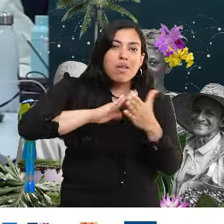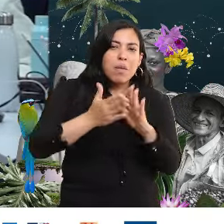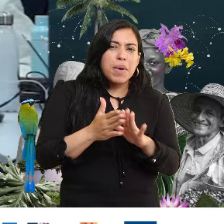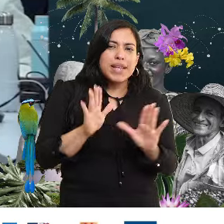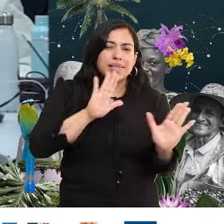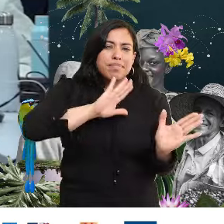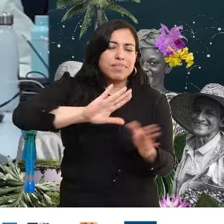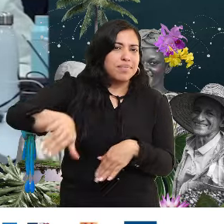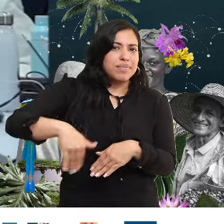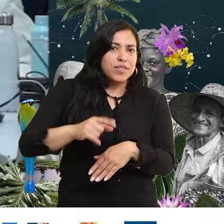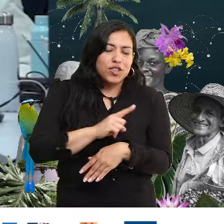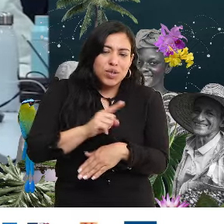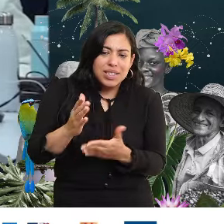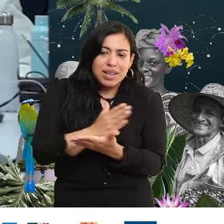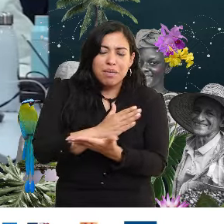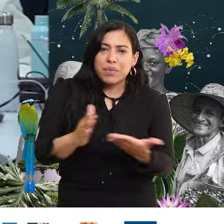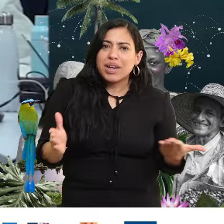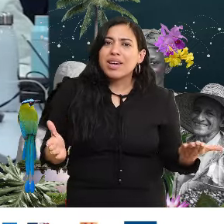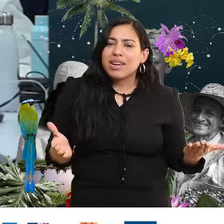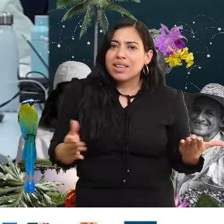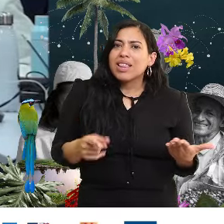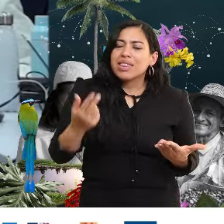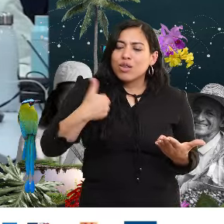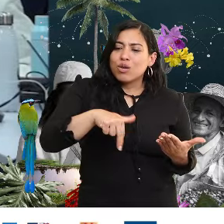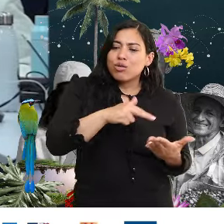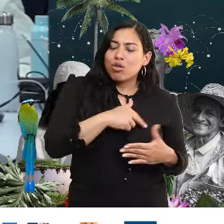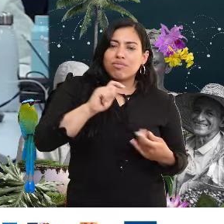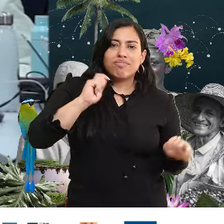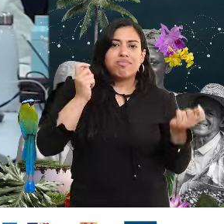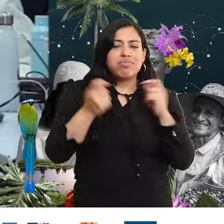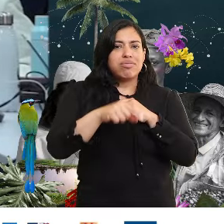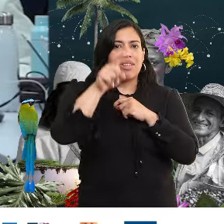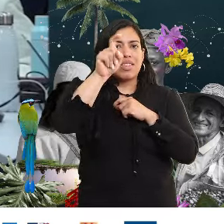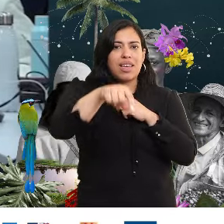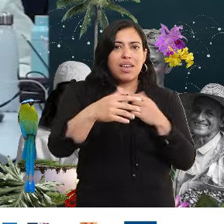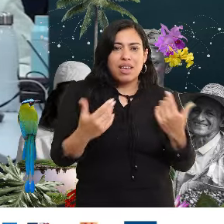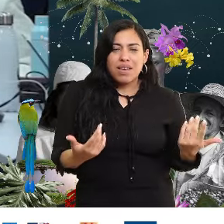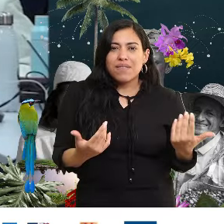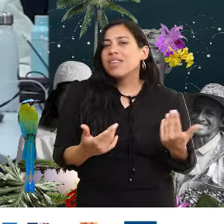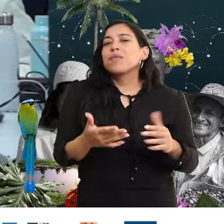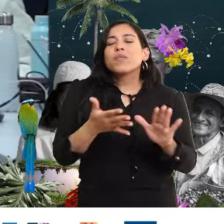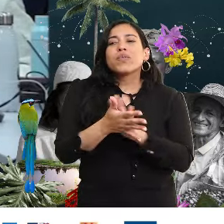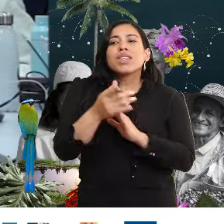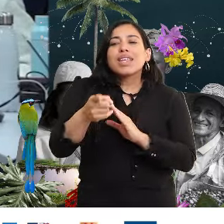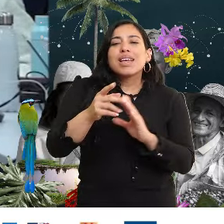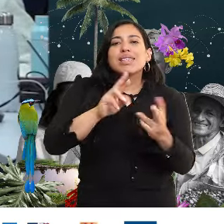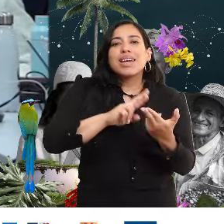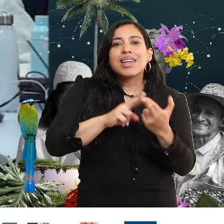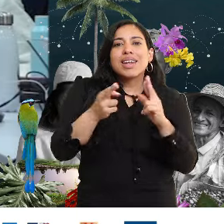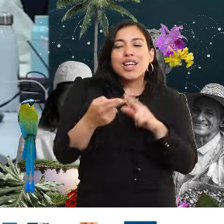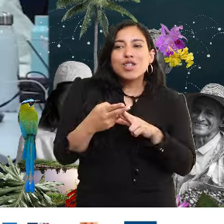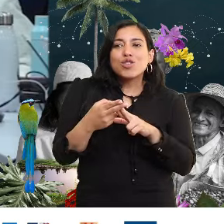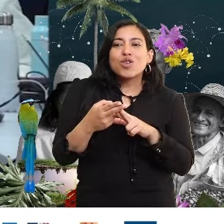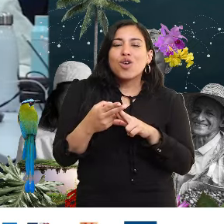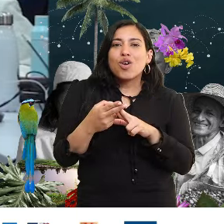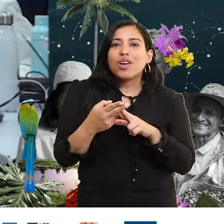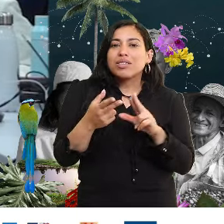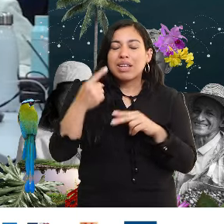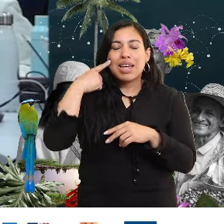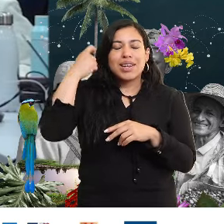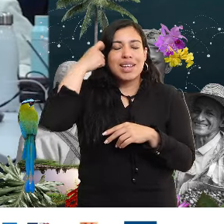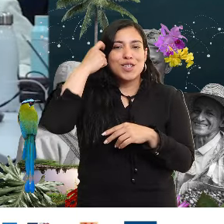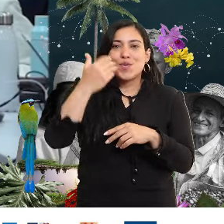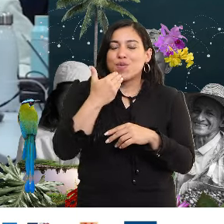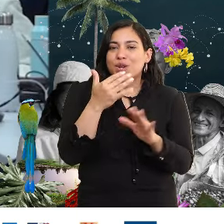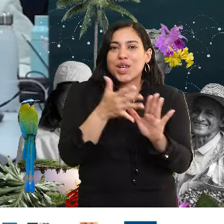de cosas. Entonces, eso es algo que tenemos que cambiar. Y esa aberración, como ese susto al riesgo, por ponerlo de